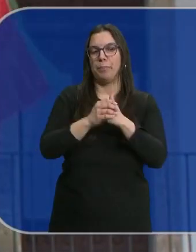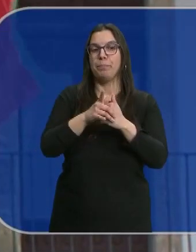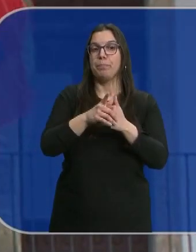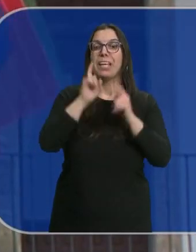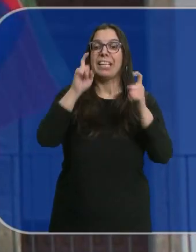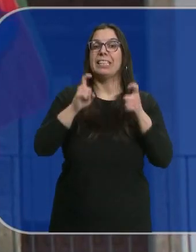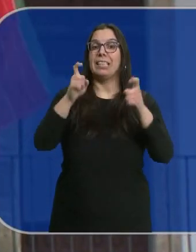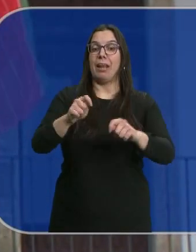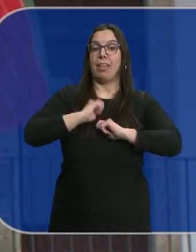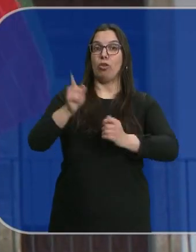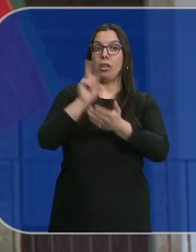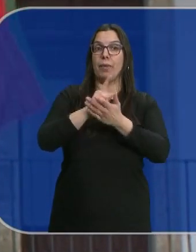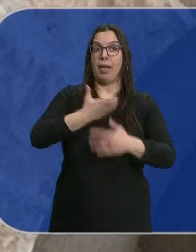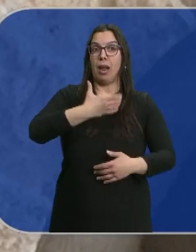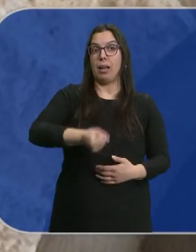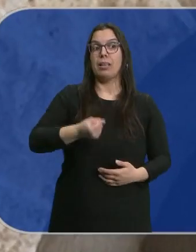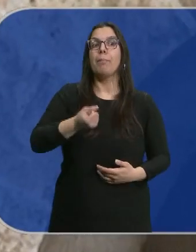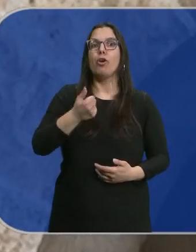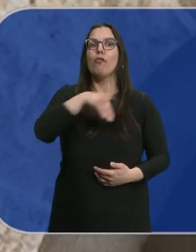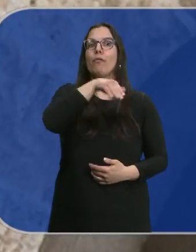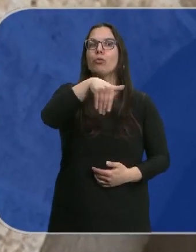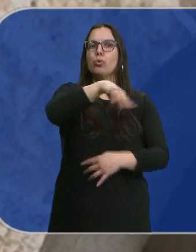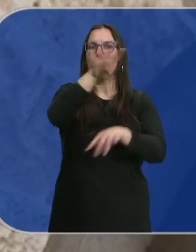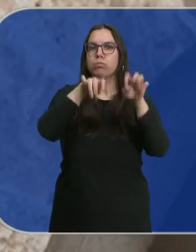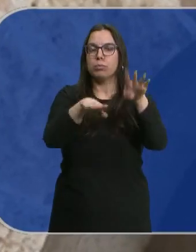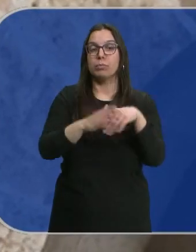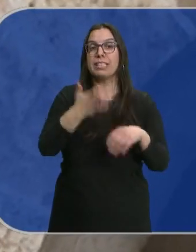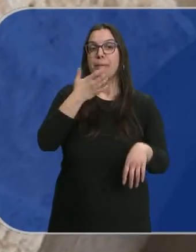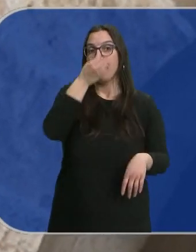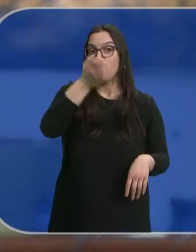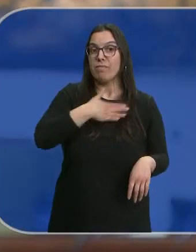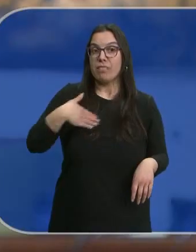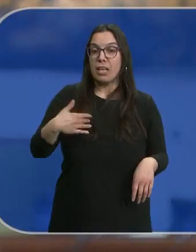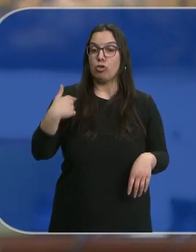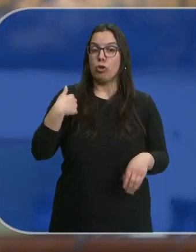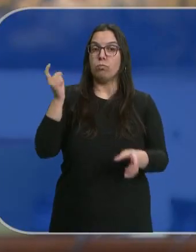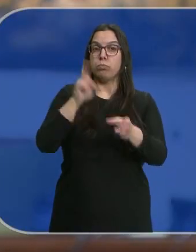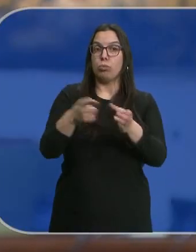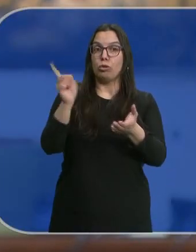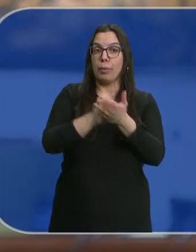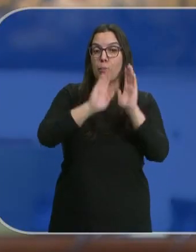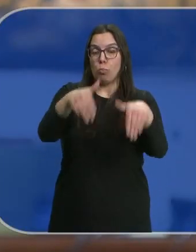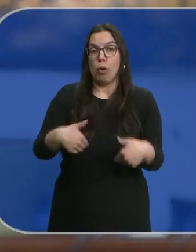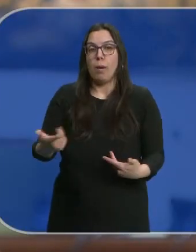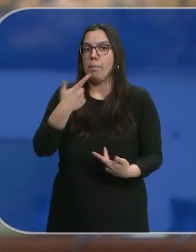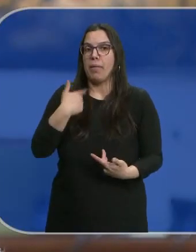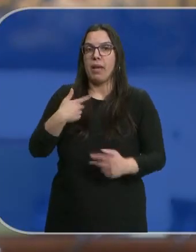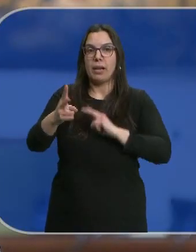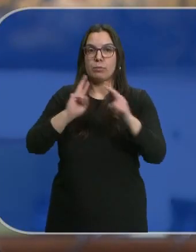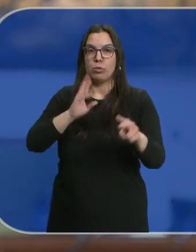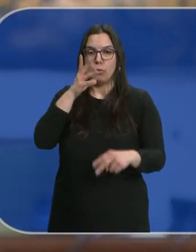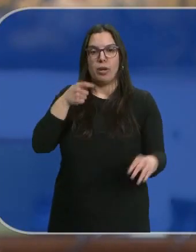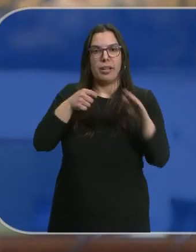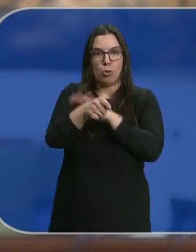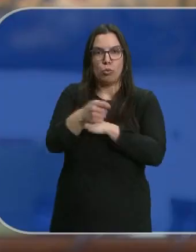de una reelección, su futuro es aún incierto. Si el PSOE quiere que yo vuelva al PSOE, lo primero que tiene que hacer es contestar a un